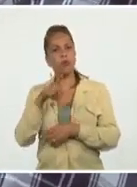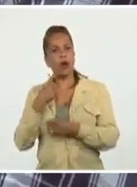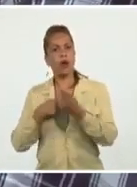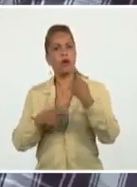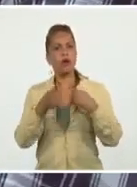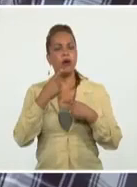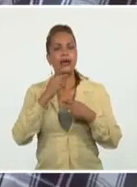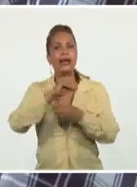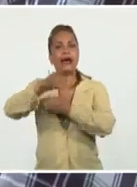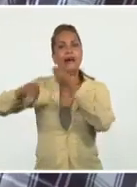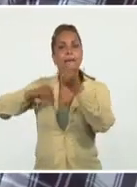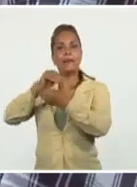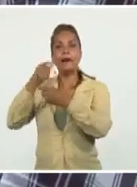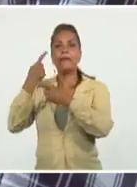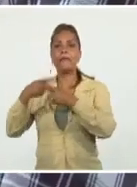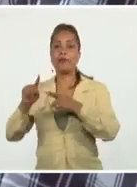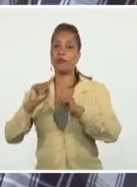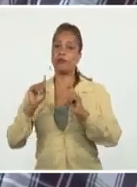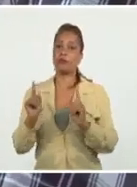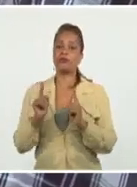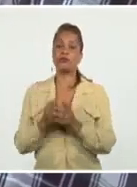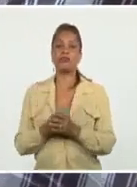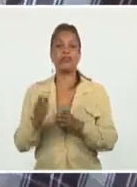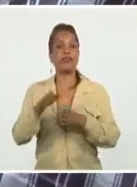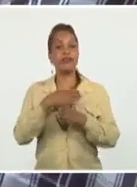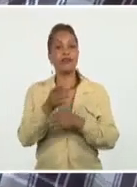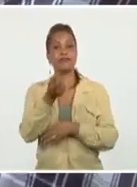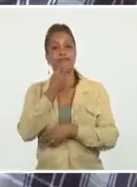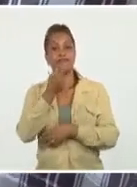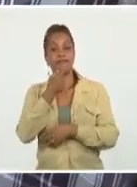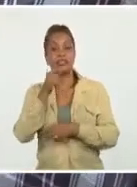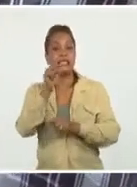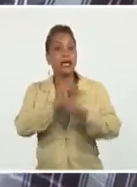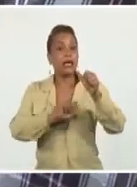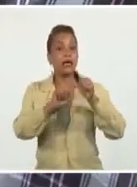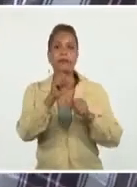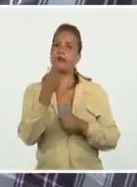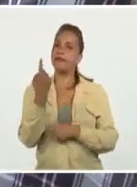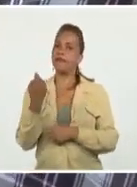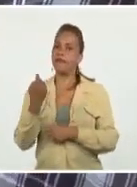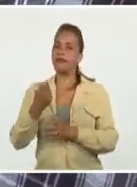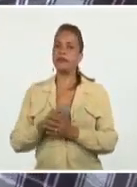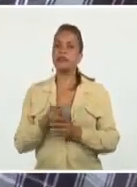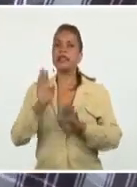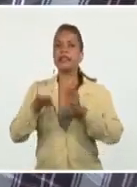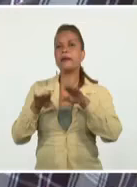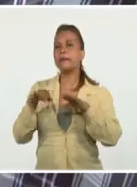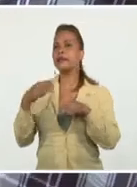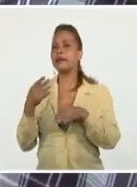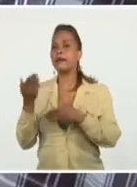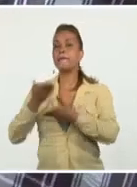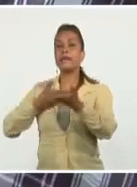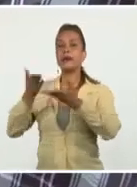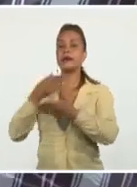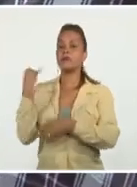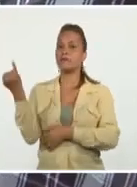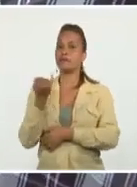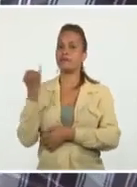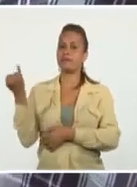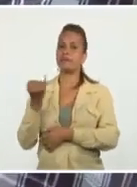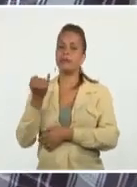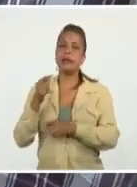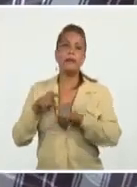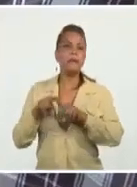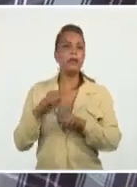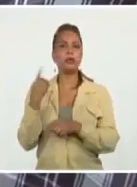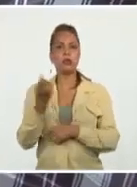de sustituir muchos de los otros buenos todavía dependen del dependen del mercado internacional lo que si tardamos